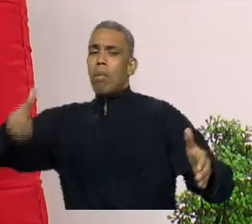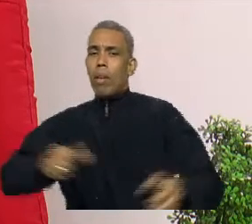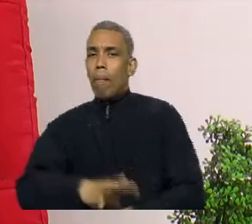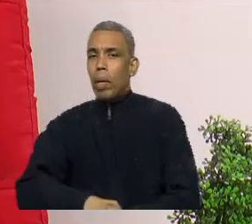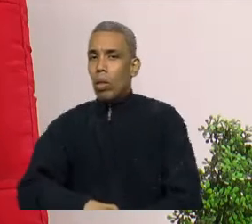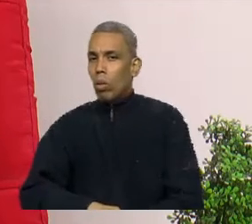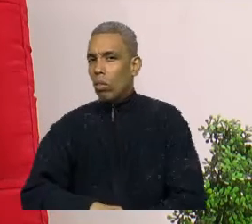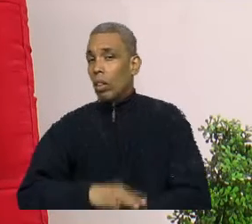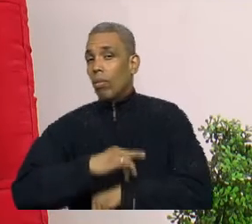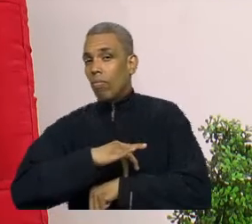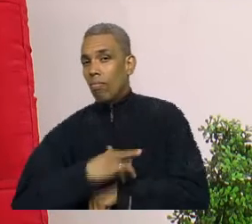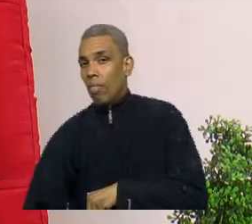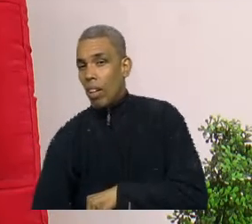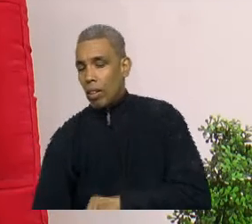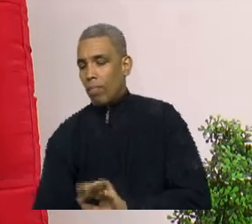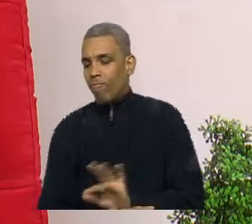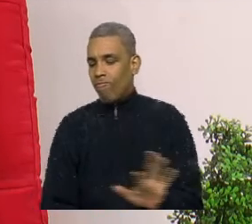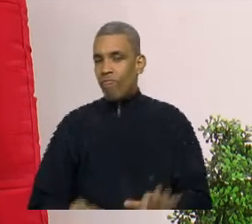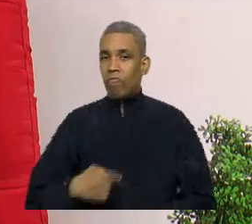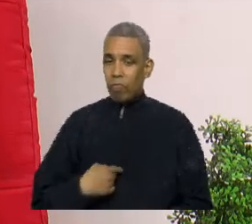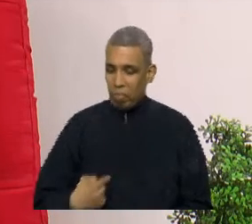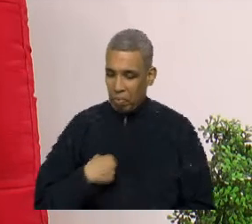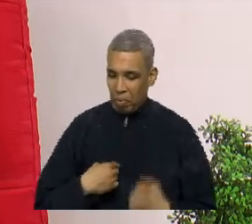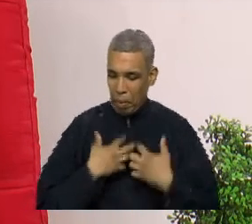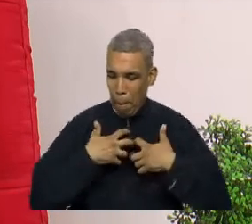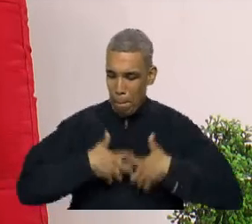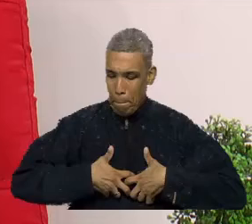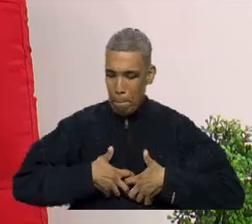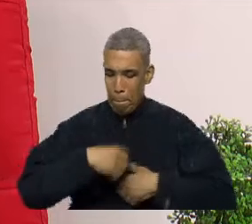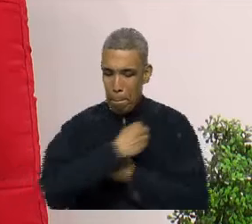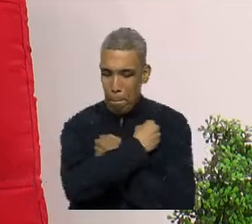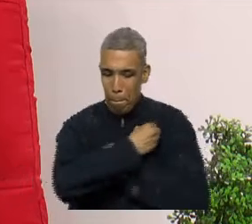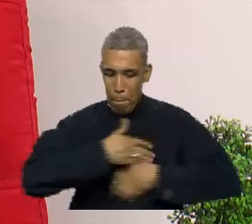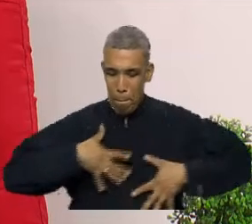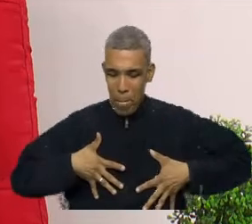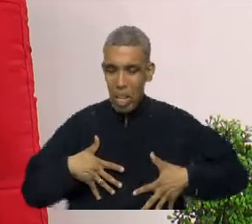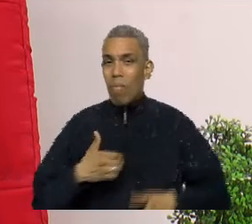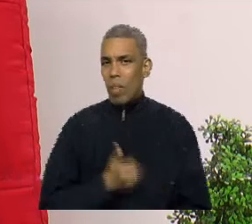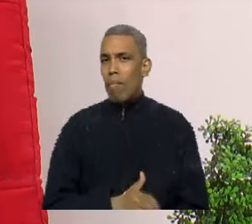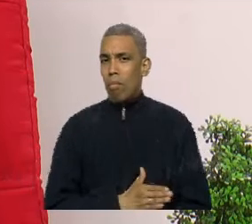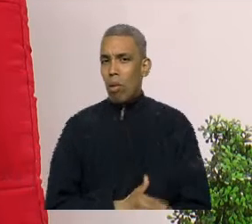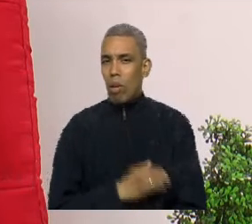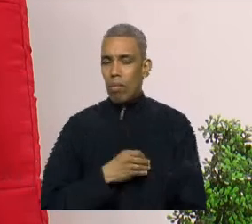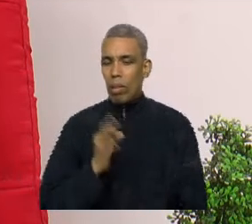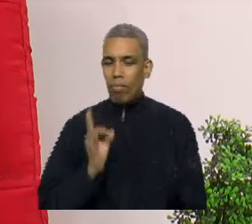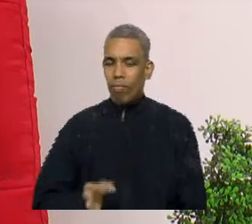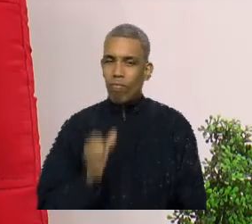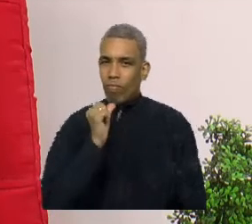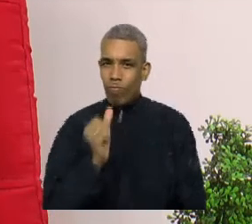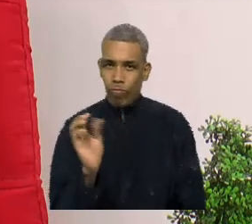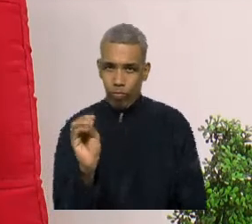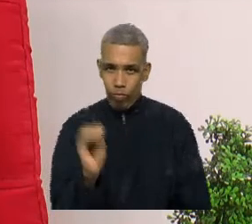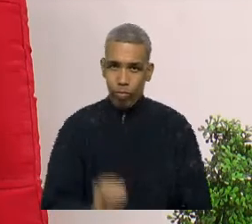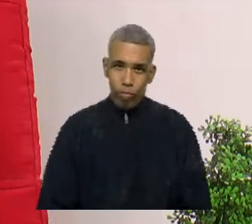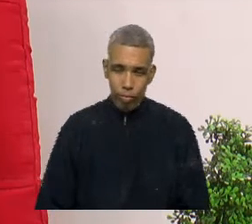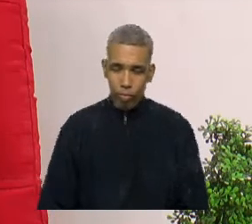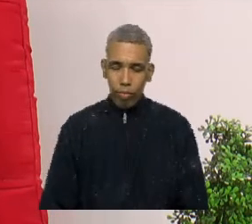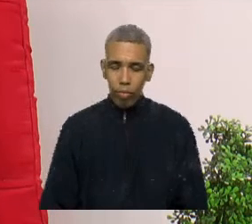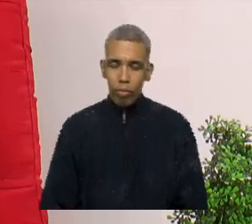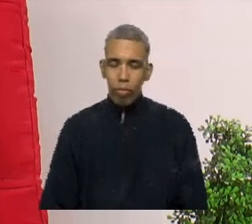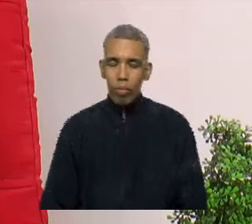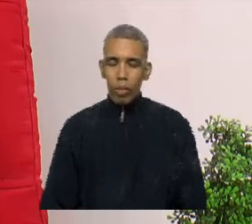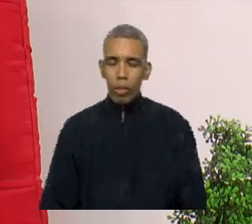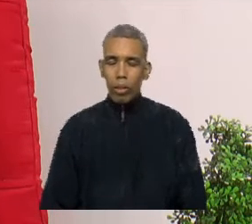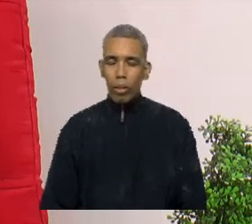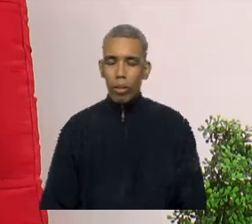demasiado tarde, ya ha pasado mucho tiempo y ya tenemos un niño con toda la fisiopatología instalada y